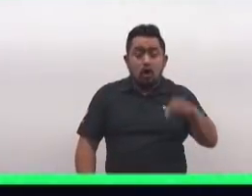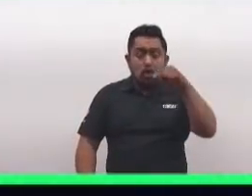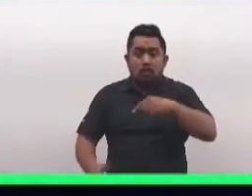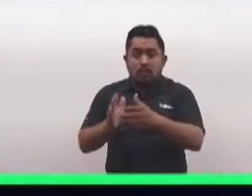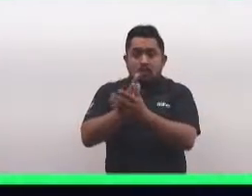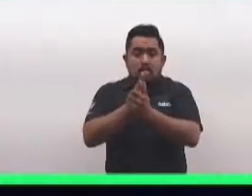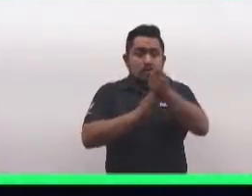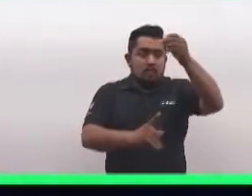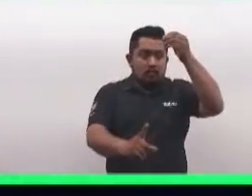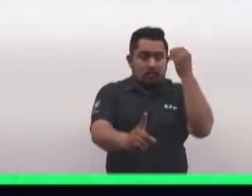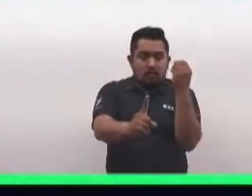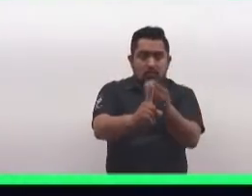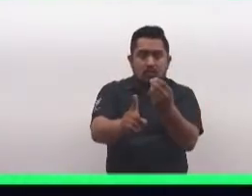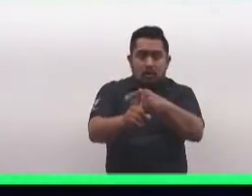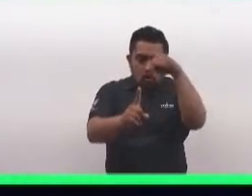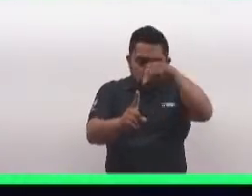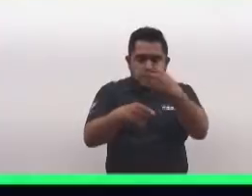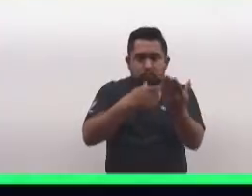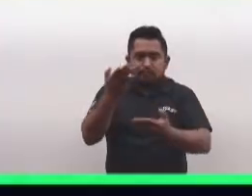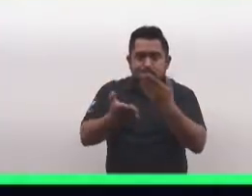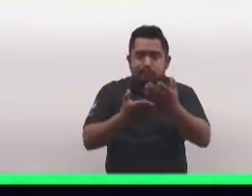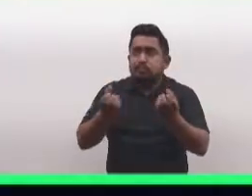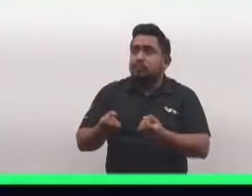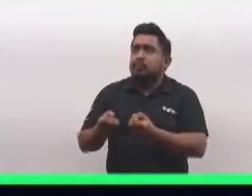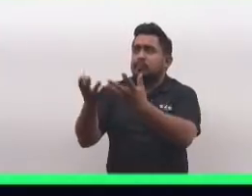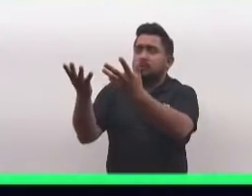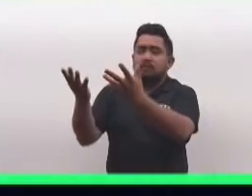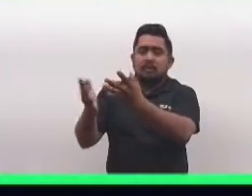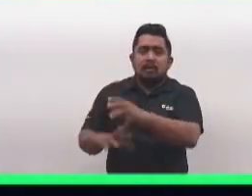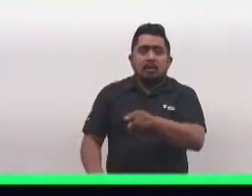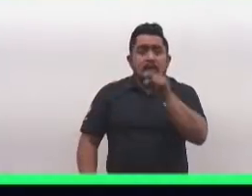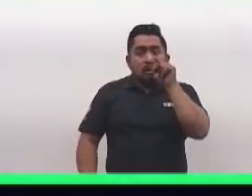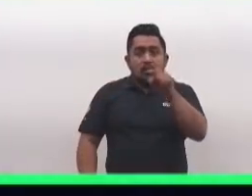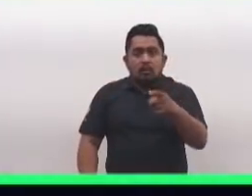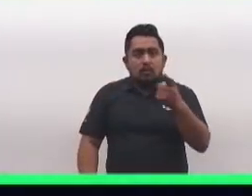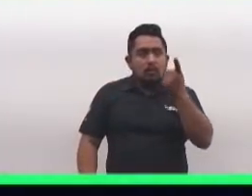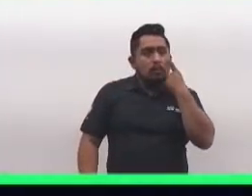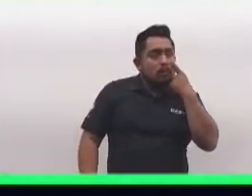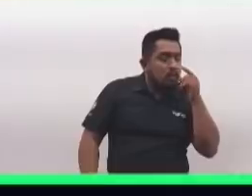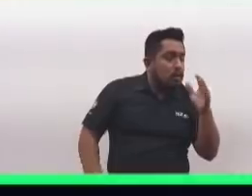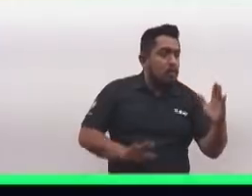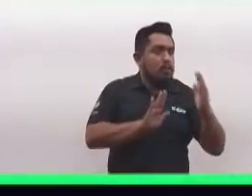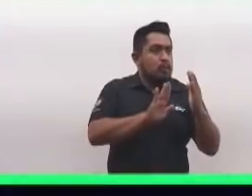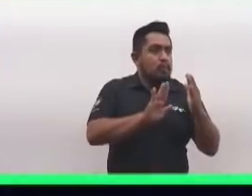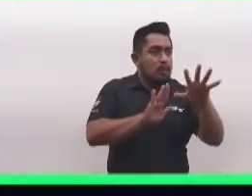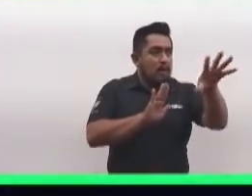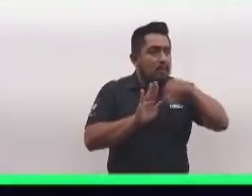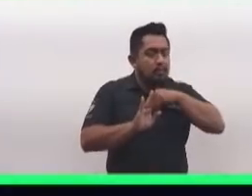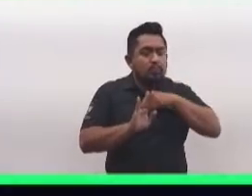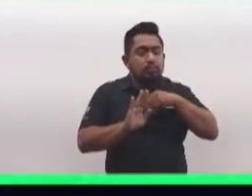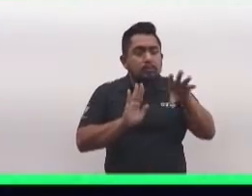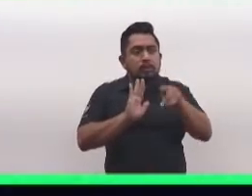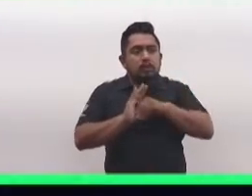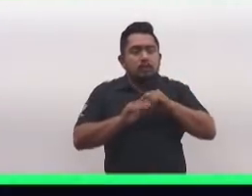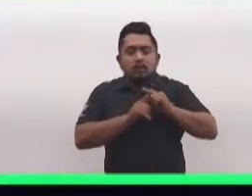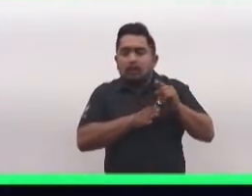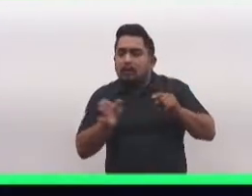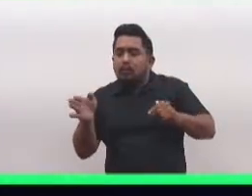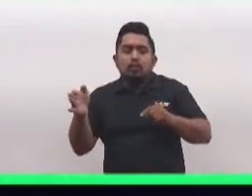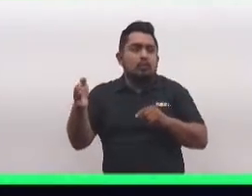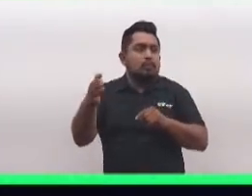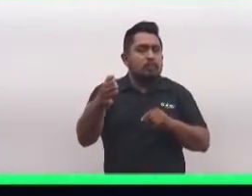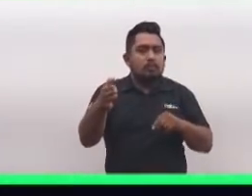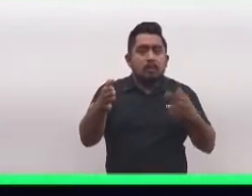ha dado lo puedes multiplicar y que cuando veas advertencias de dios en tu vida las tomes para no